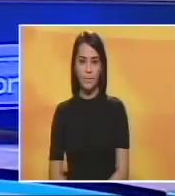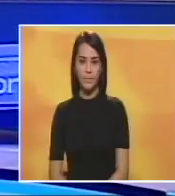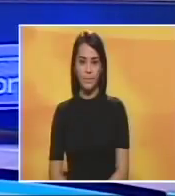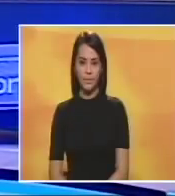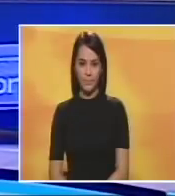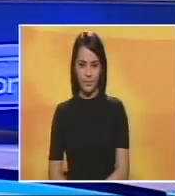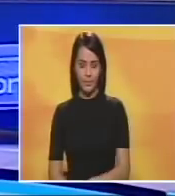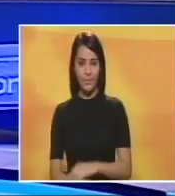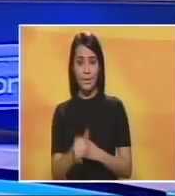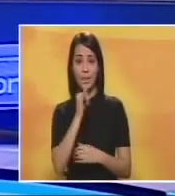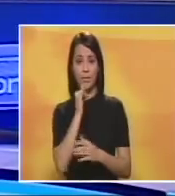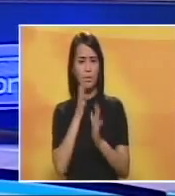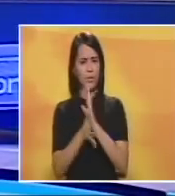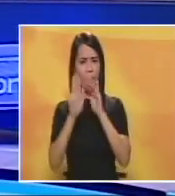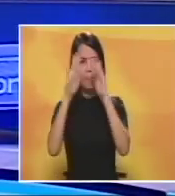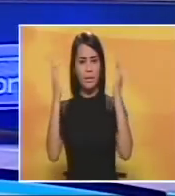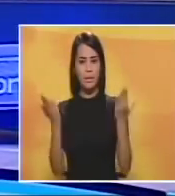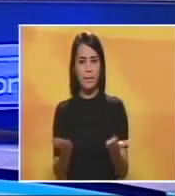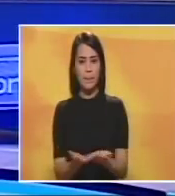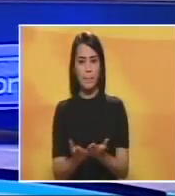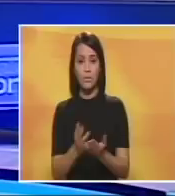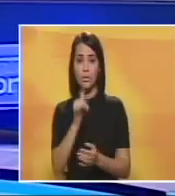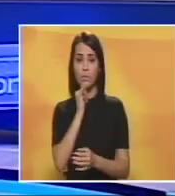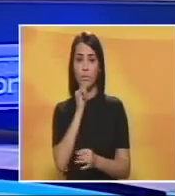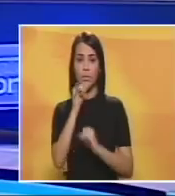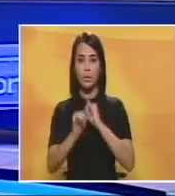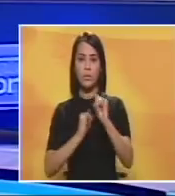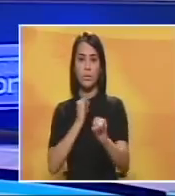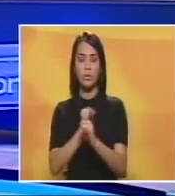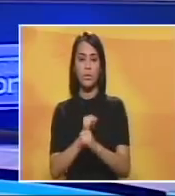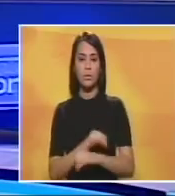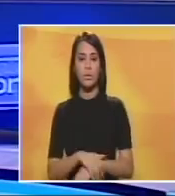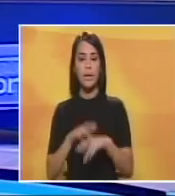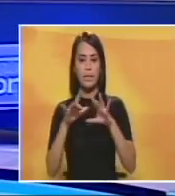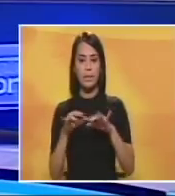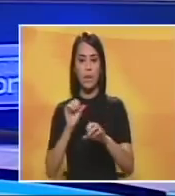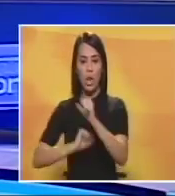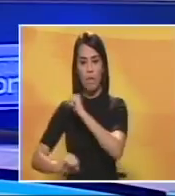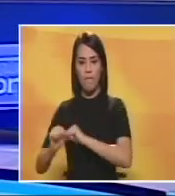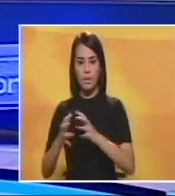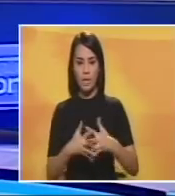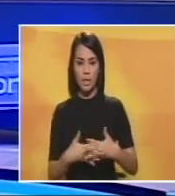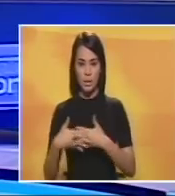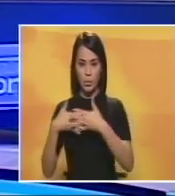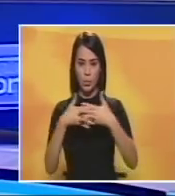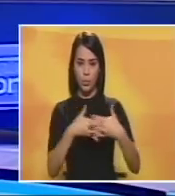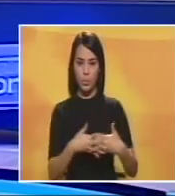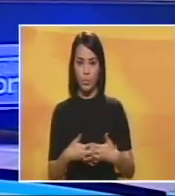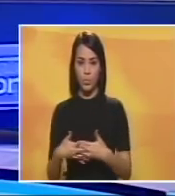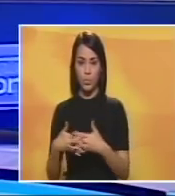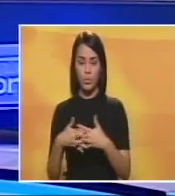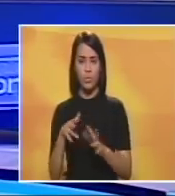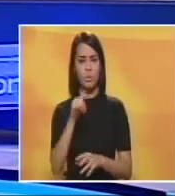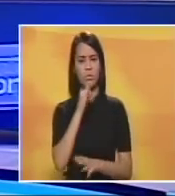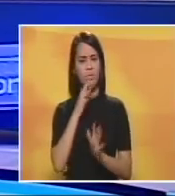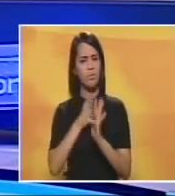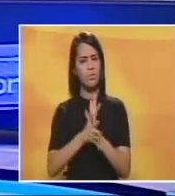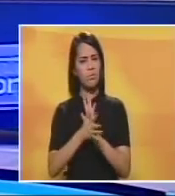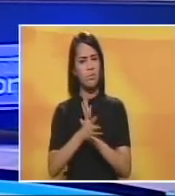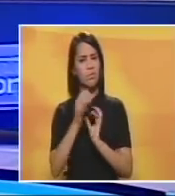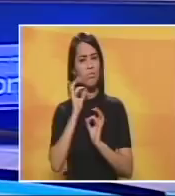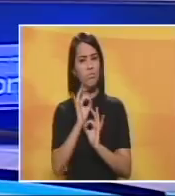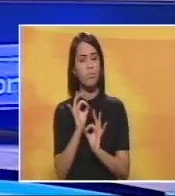Iniciamos nuestro recorrido por lo que pasa en el mundo y lo hacemos con el secretario de la Defensa de Estados Unidos, James Mattis. Él insinuó que la